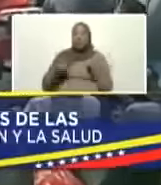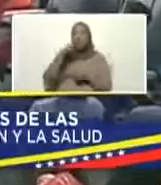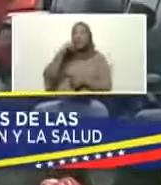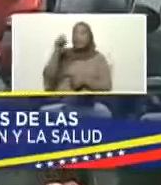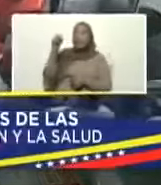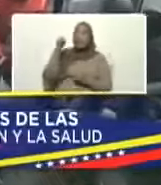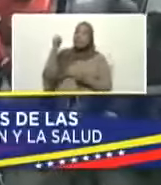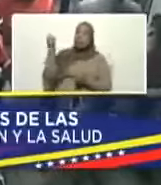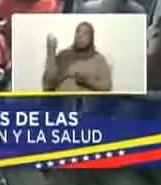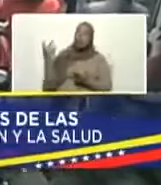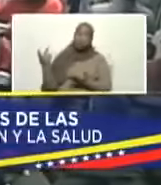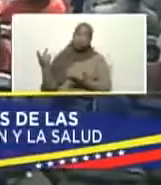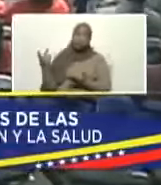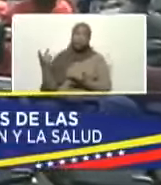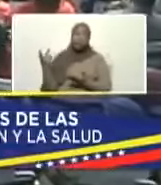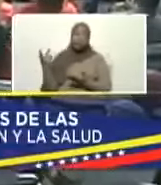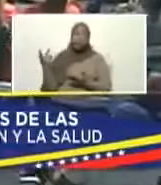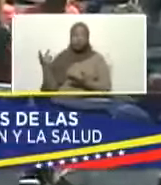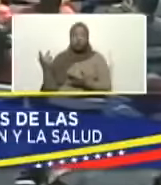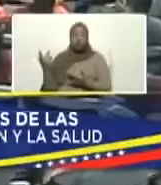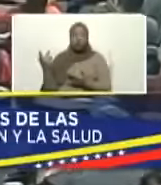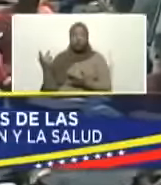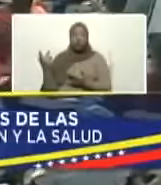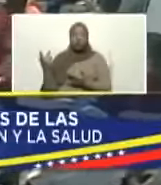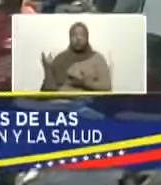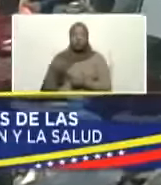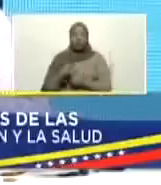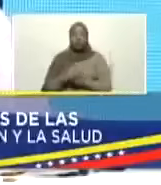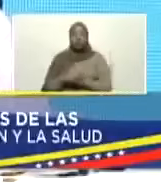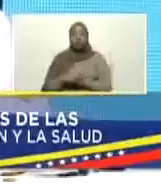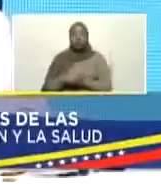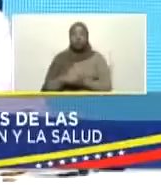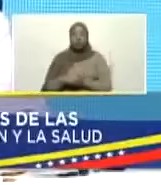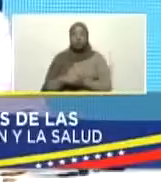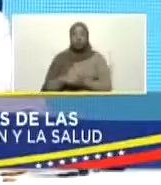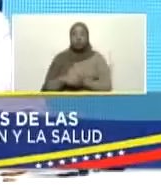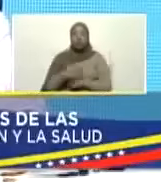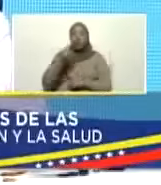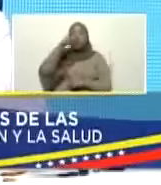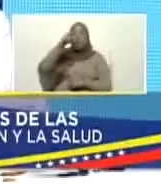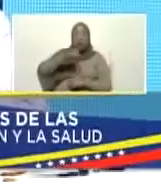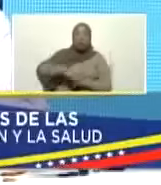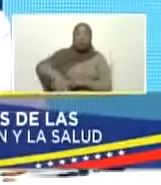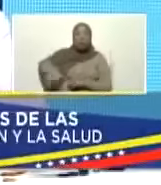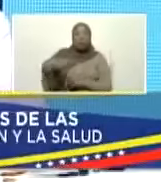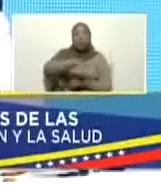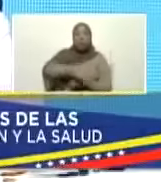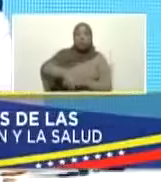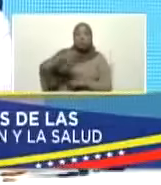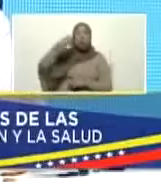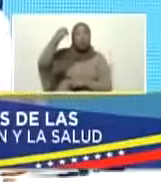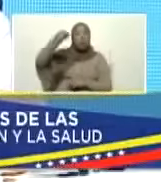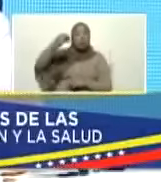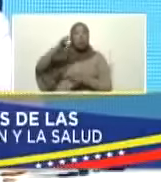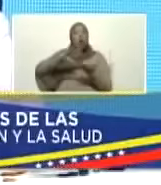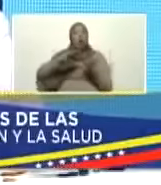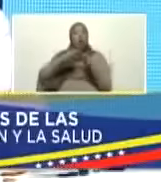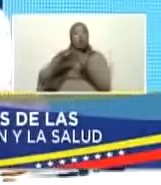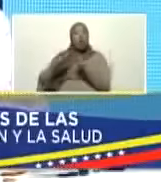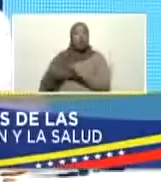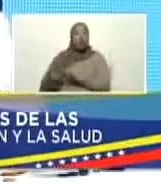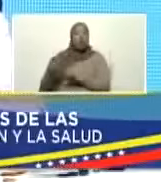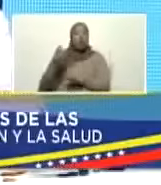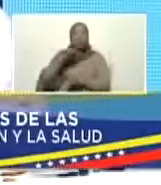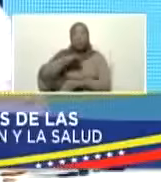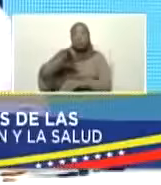dicen? El que está 24/7 con el pueblo, en su comunidad, en su calle,